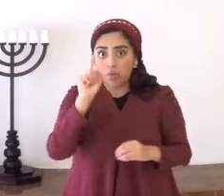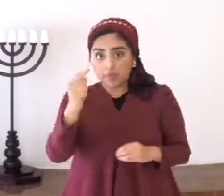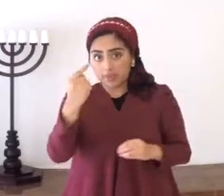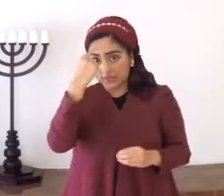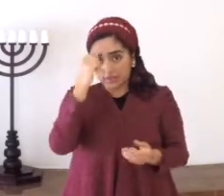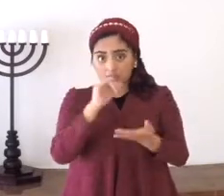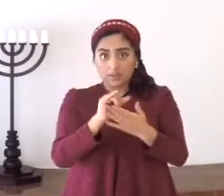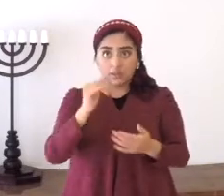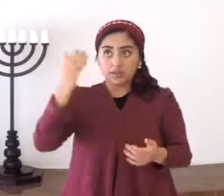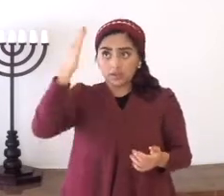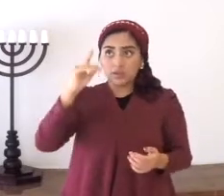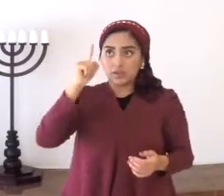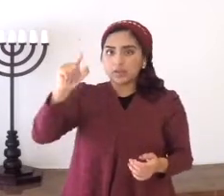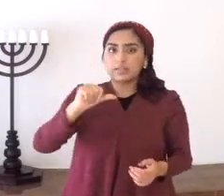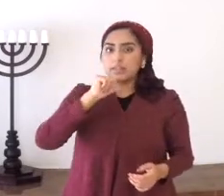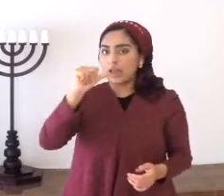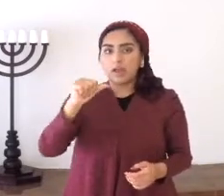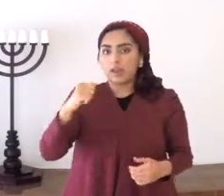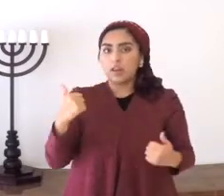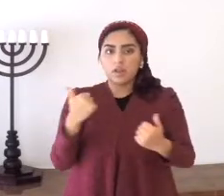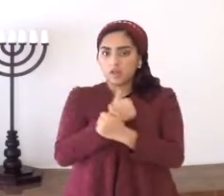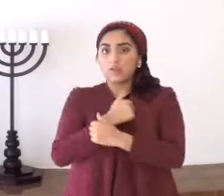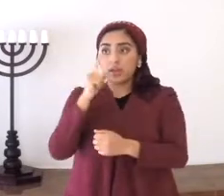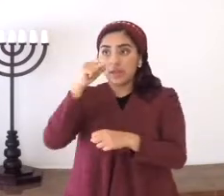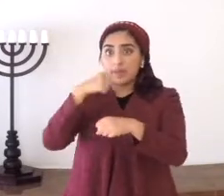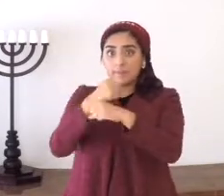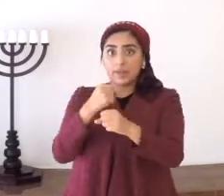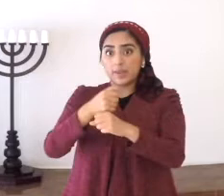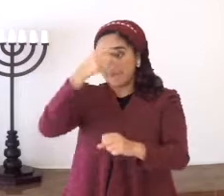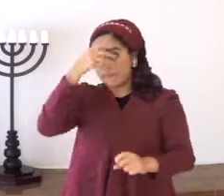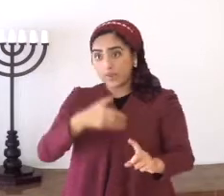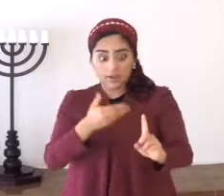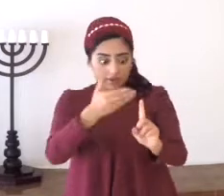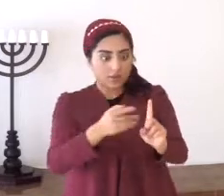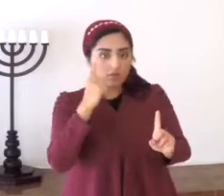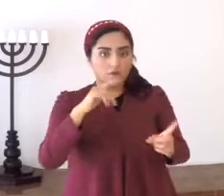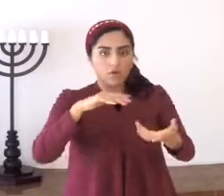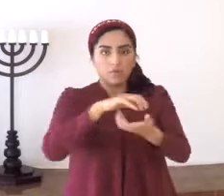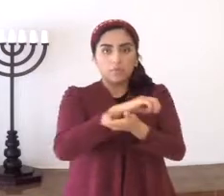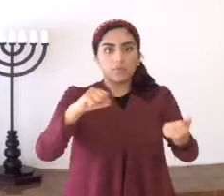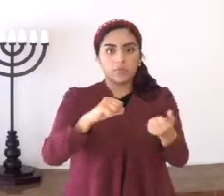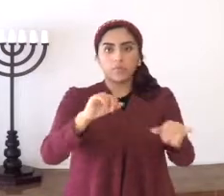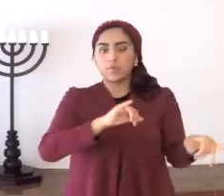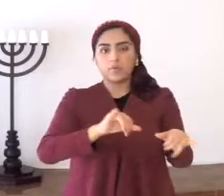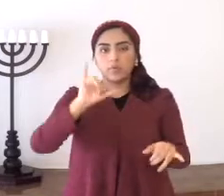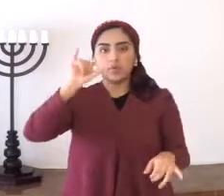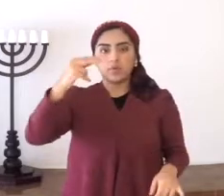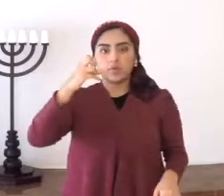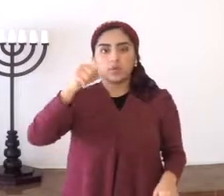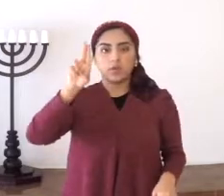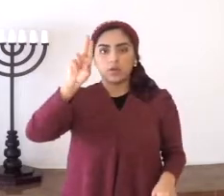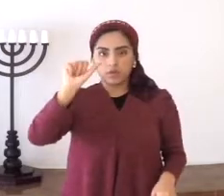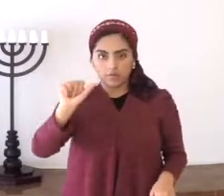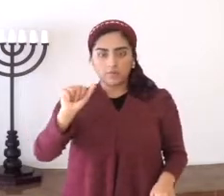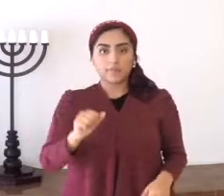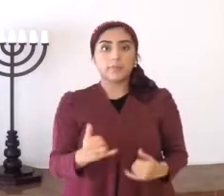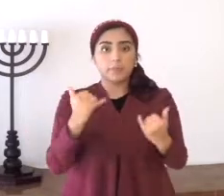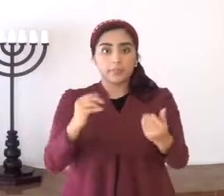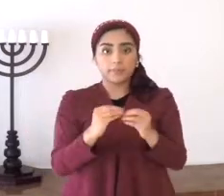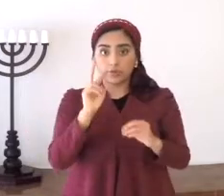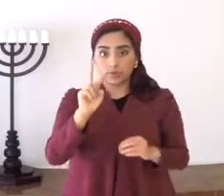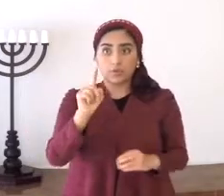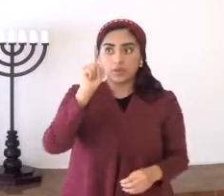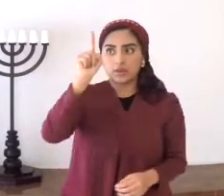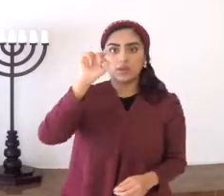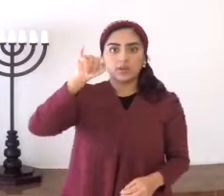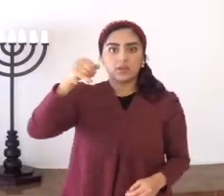Porque sería entonces, uno, pensar que Yahweh no es amor, que creó un humano para hacerlo hecho pedazos